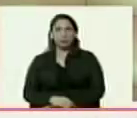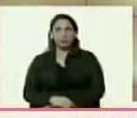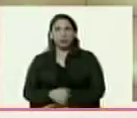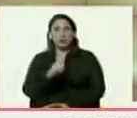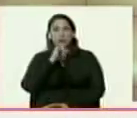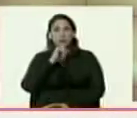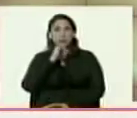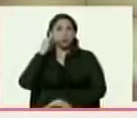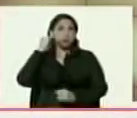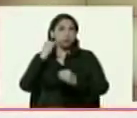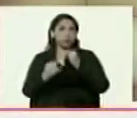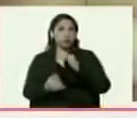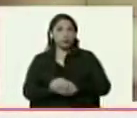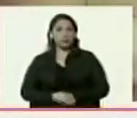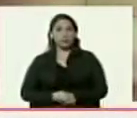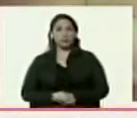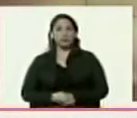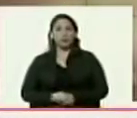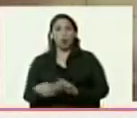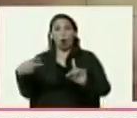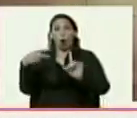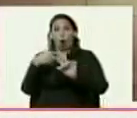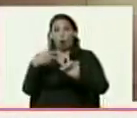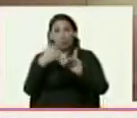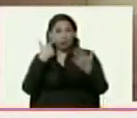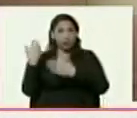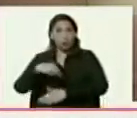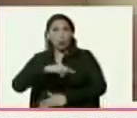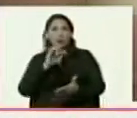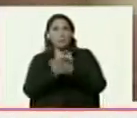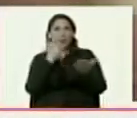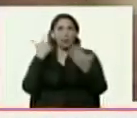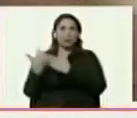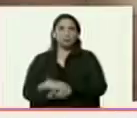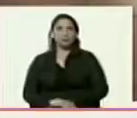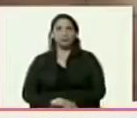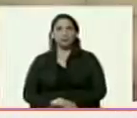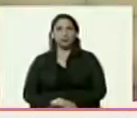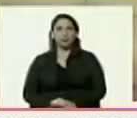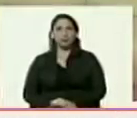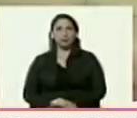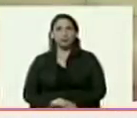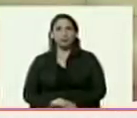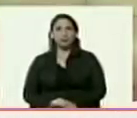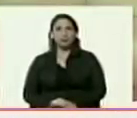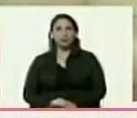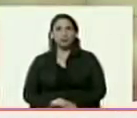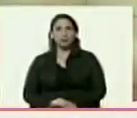Información de último minuto en el Meliá Caracas con nuestra compañera Javier Michirino. Javi, te escuchamos.